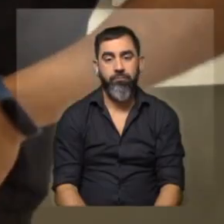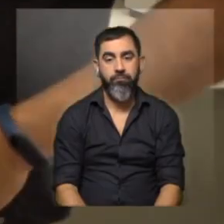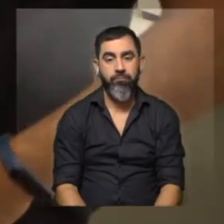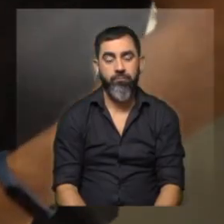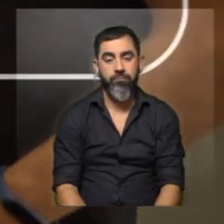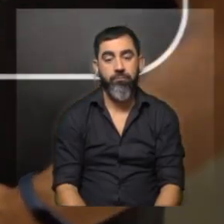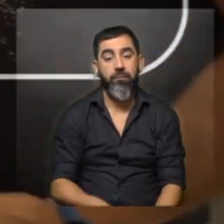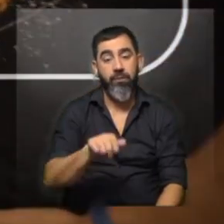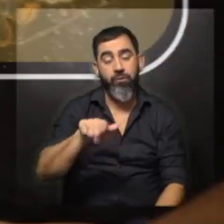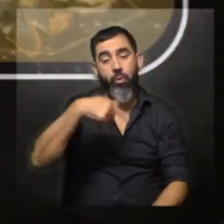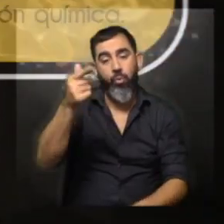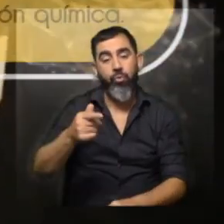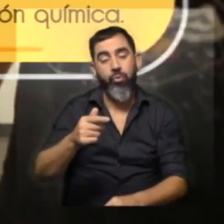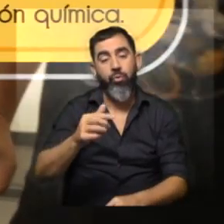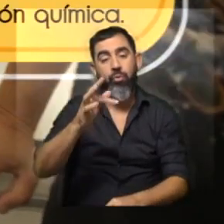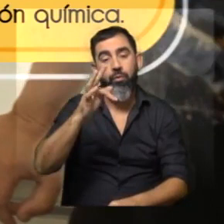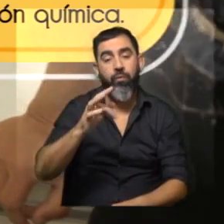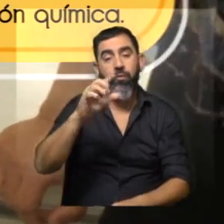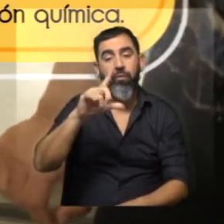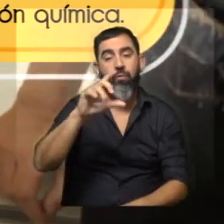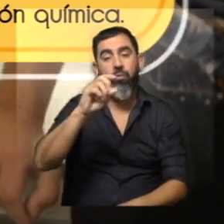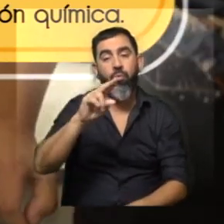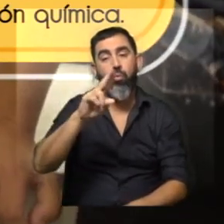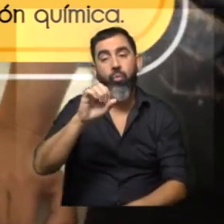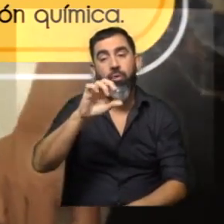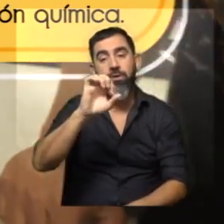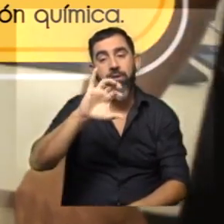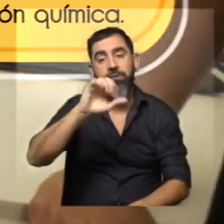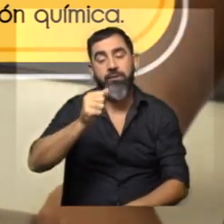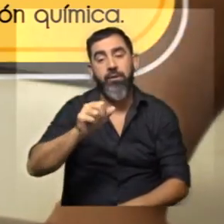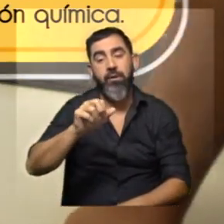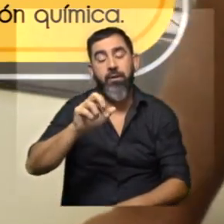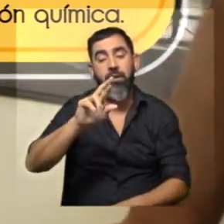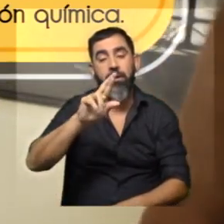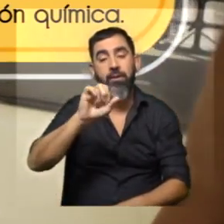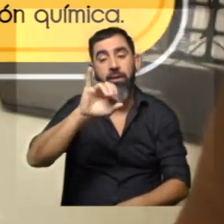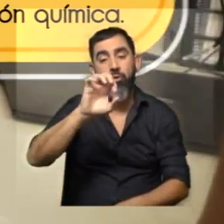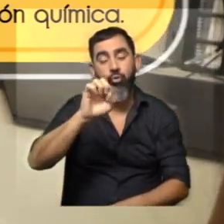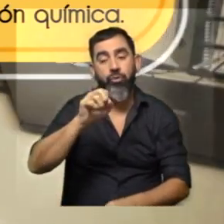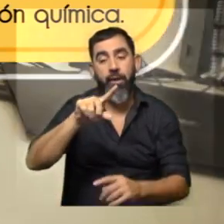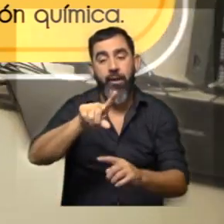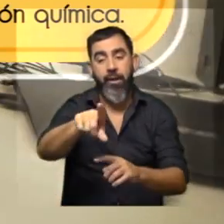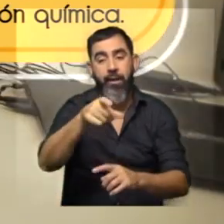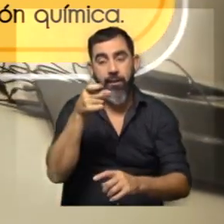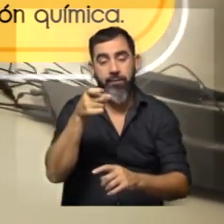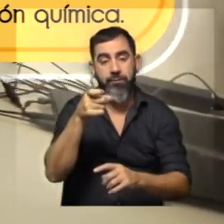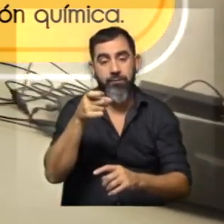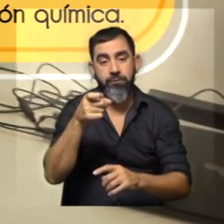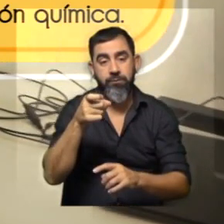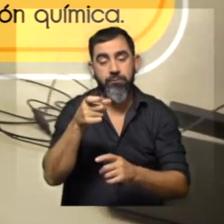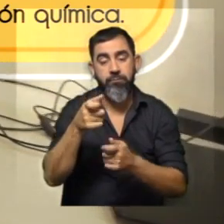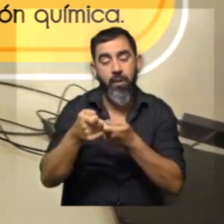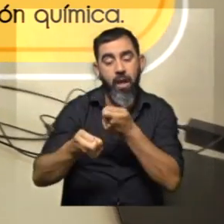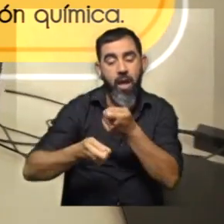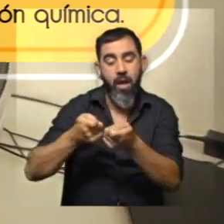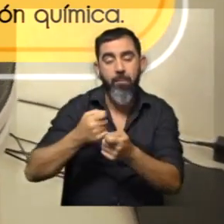Esto es un espectrómetro de fluorescencia de rayos X. Lo que permite es, la aplicación